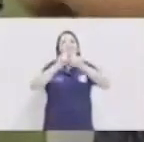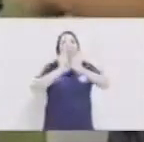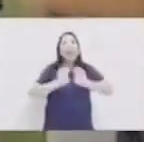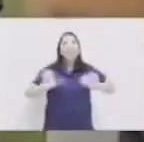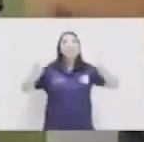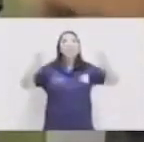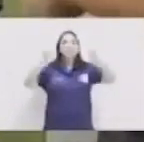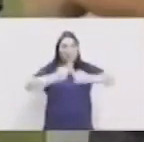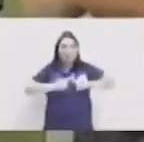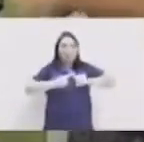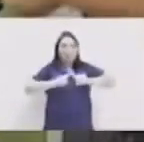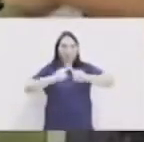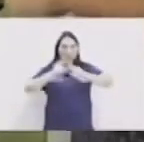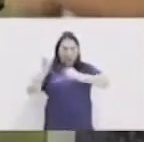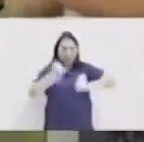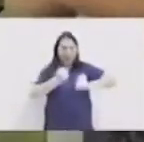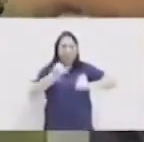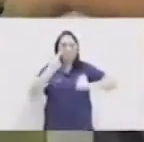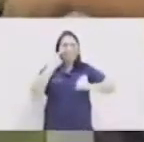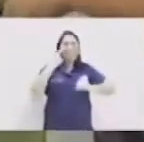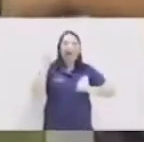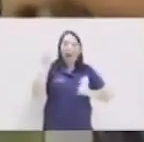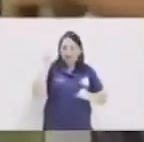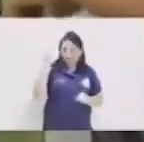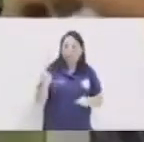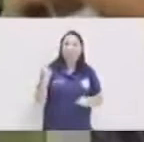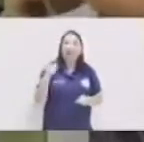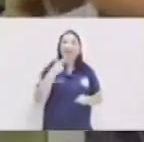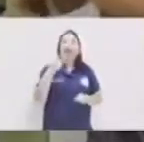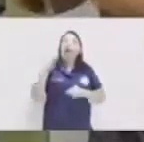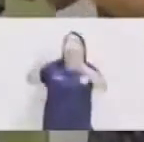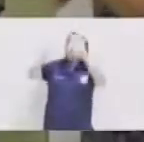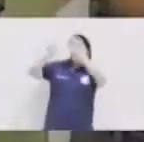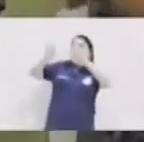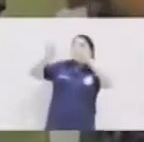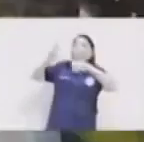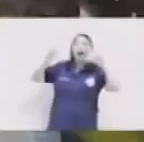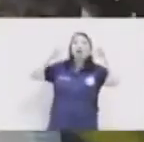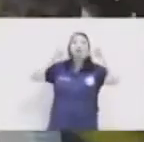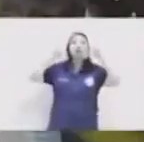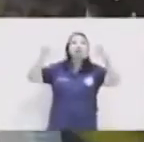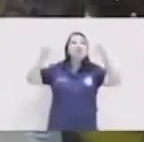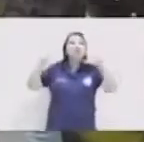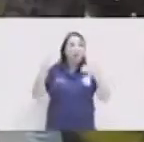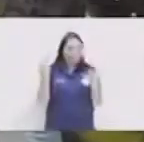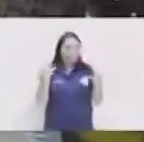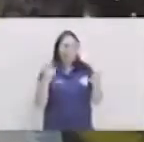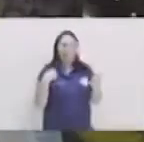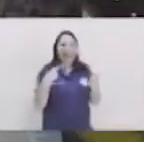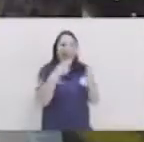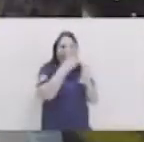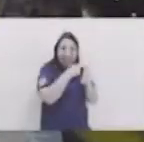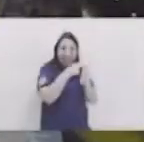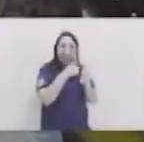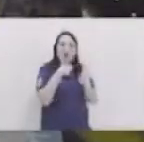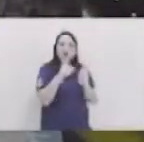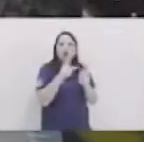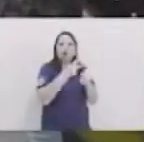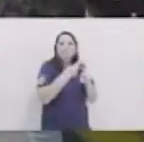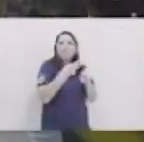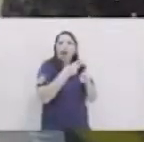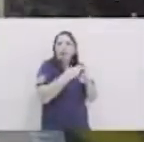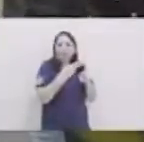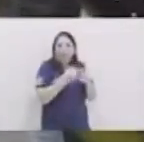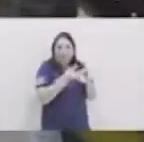guerra. Entonces acá están invocando al sol desde un punto de vista de la guerra. Y para ellos la guerra era bueno, porque podían exaltar su